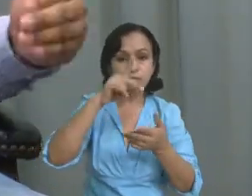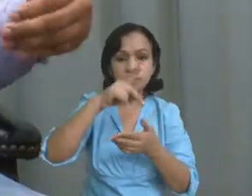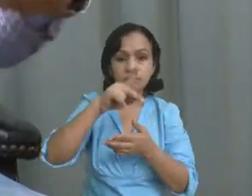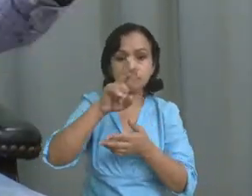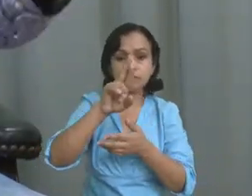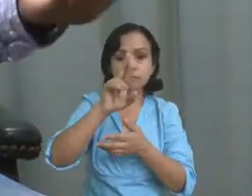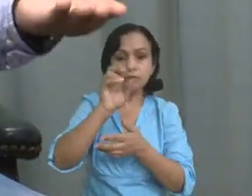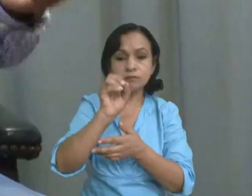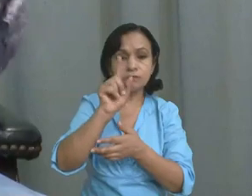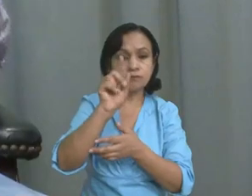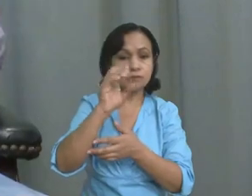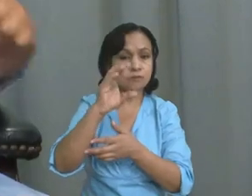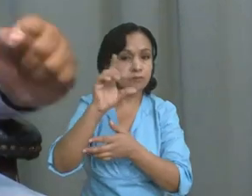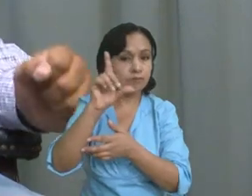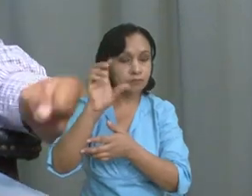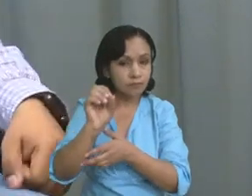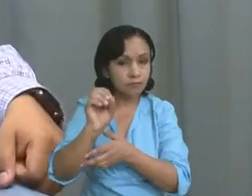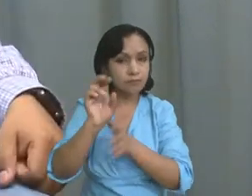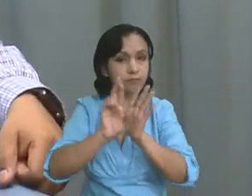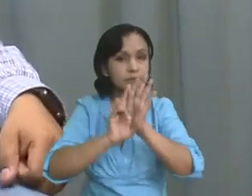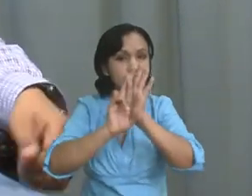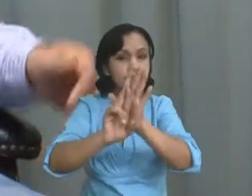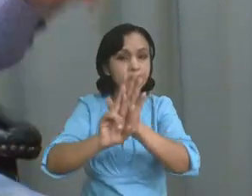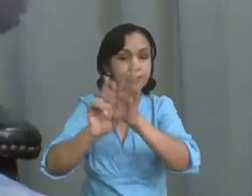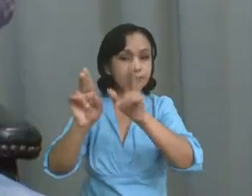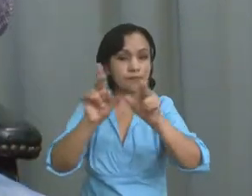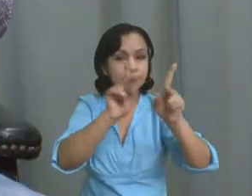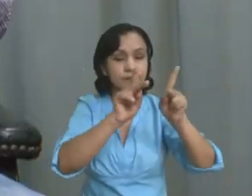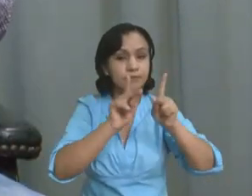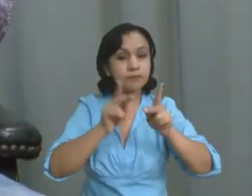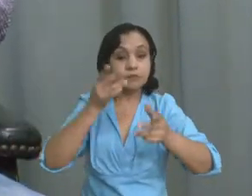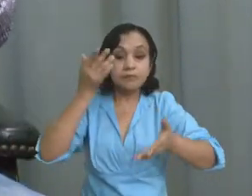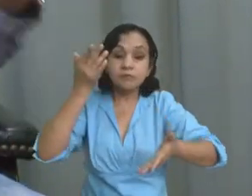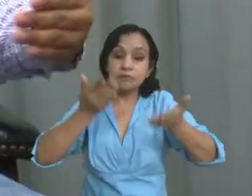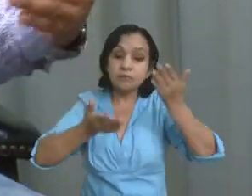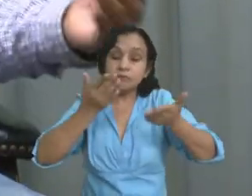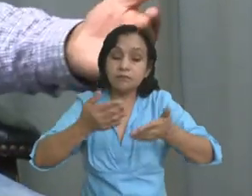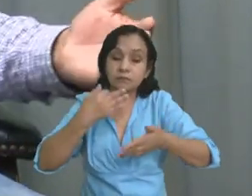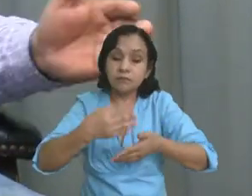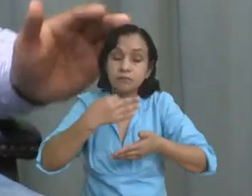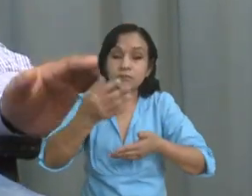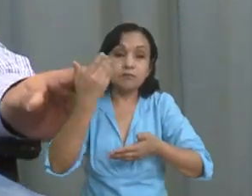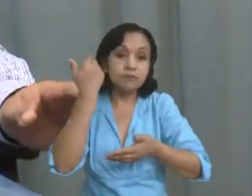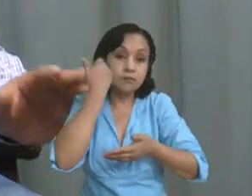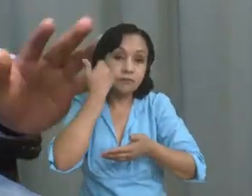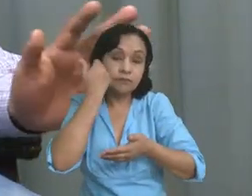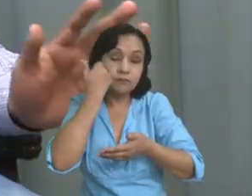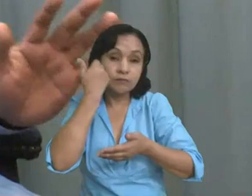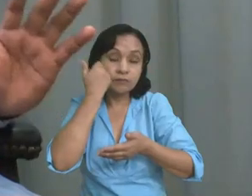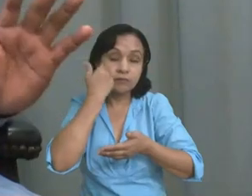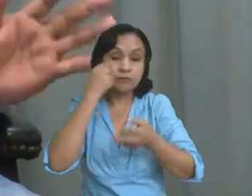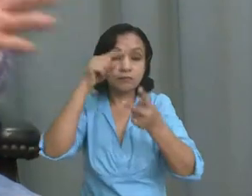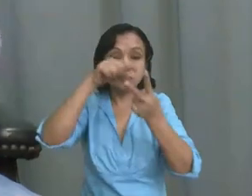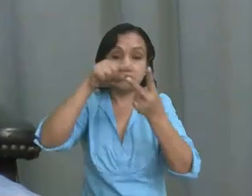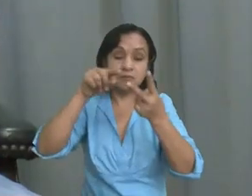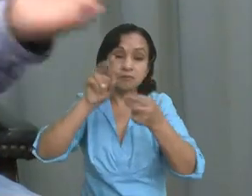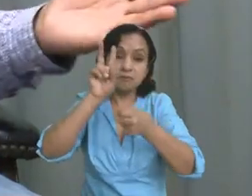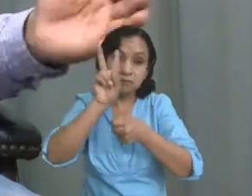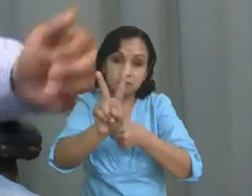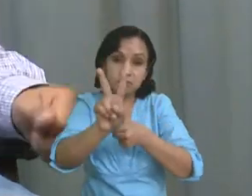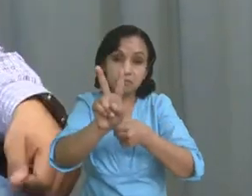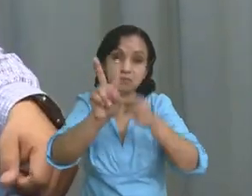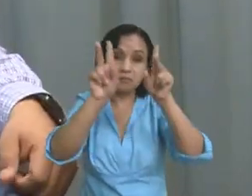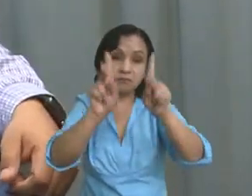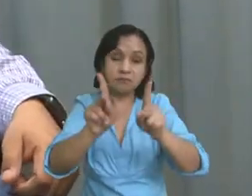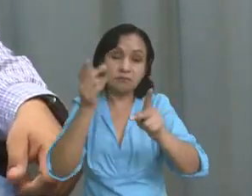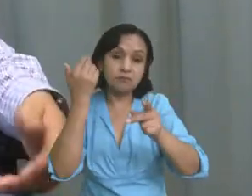y de respuesta para los pacientes que pudiesen presentarse, amén de los dos casos ya positivos con los que nuestra audiencia pues ya